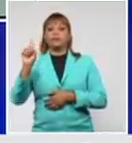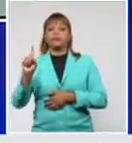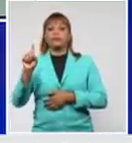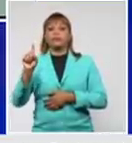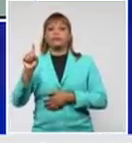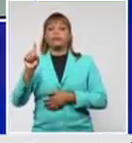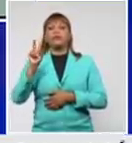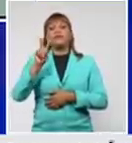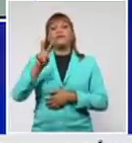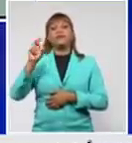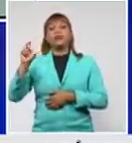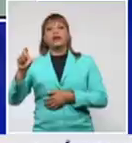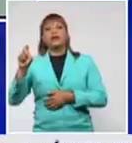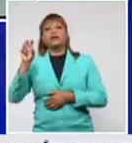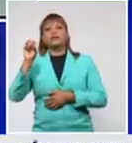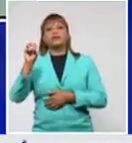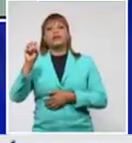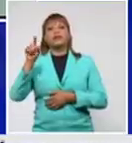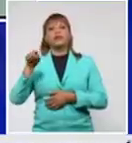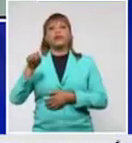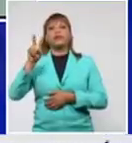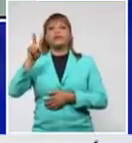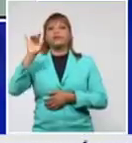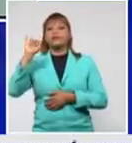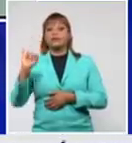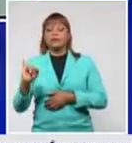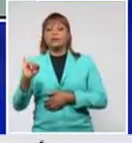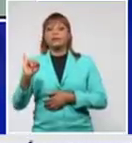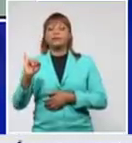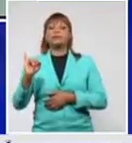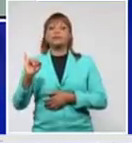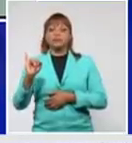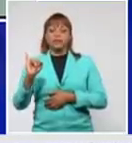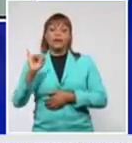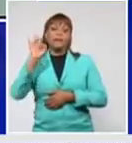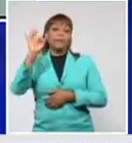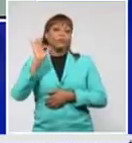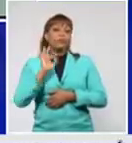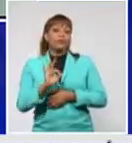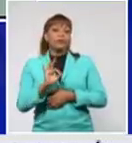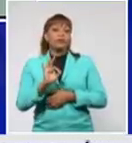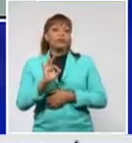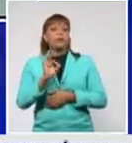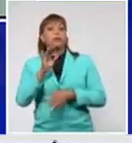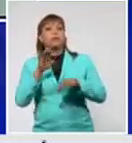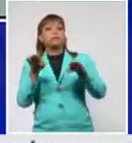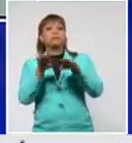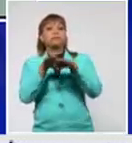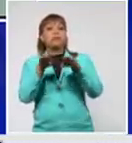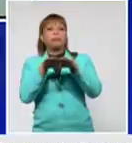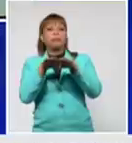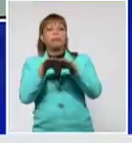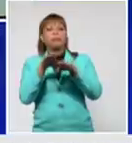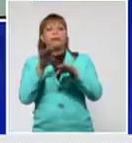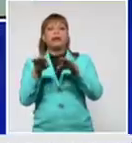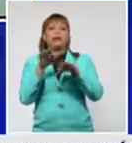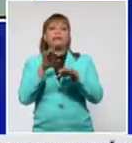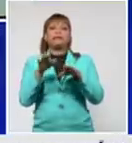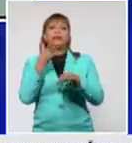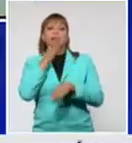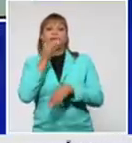Villa Clara con 0,26, pues tienen tasas similares a las que presentaron en el día de